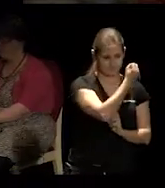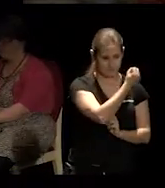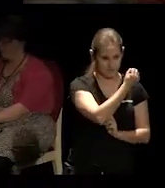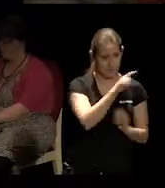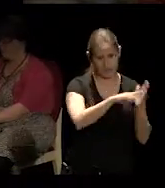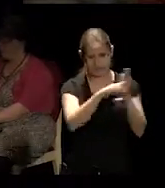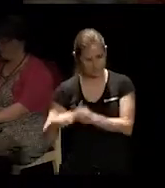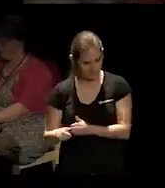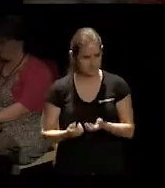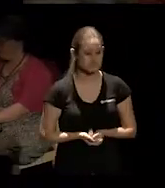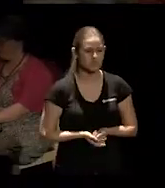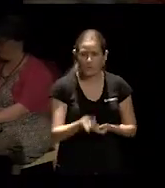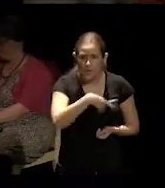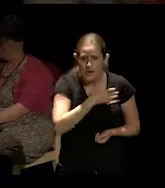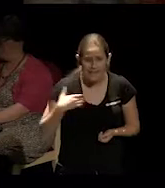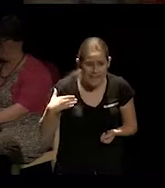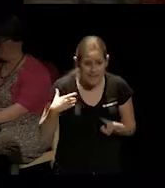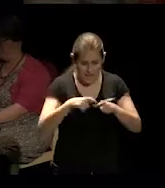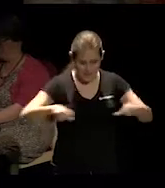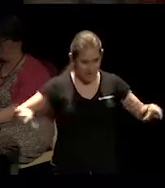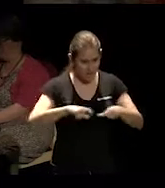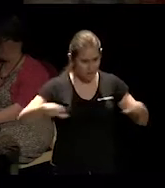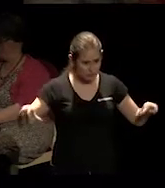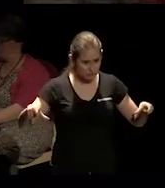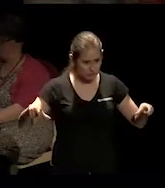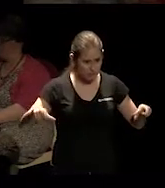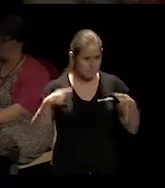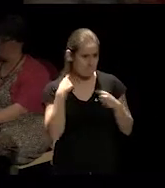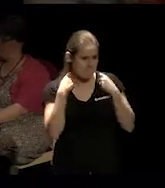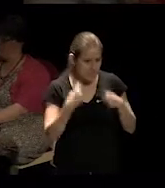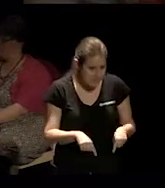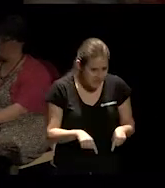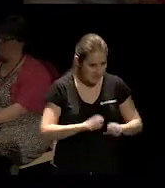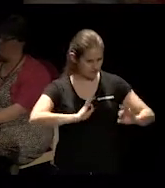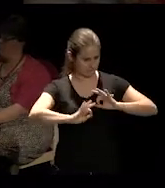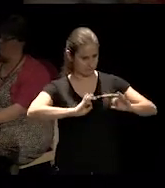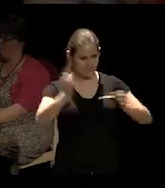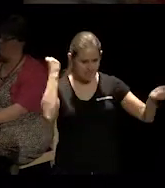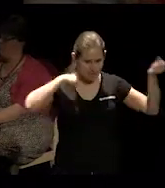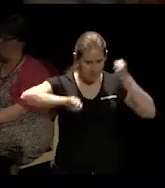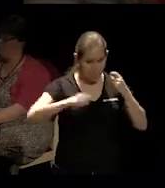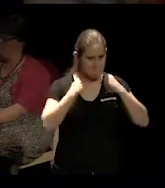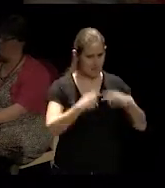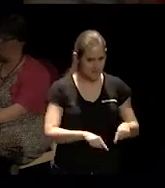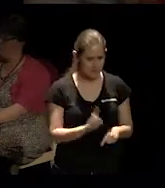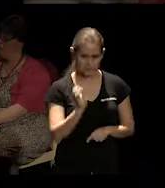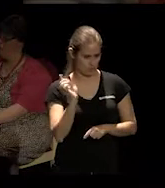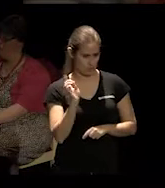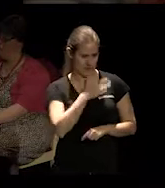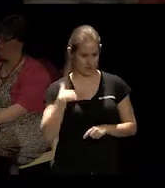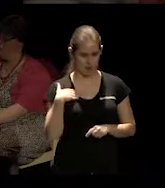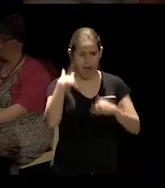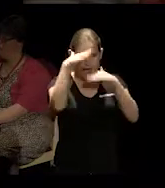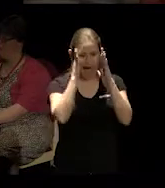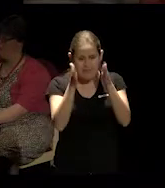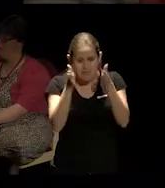del escenario para llevarla a 12 metros de altura y perder la interpretación? No, no lo pretendéis. ¿Queréis que la atención esté del